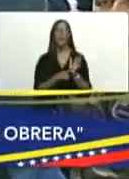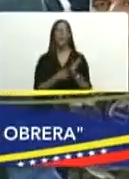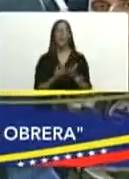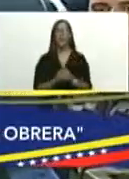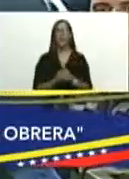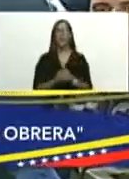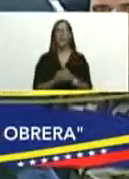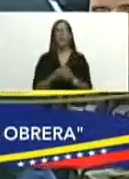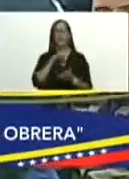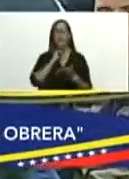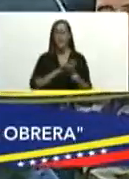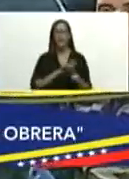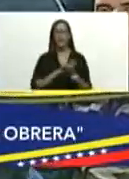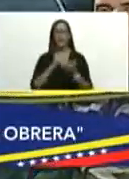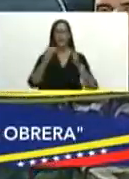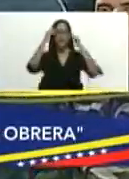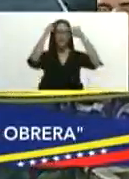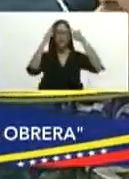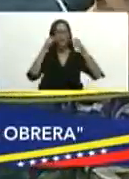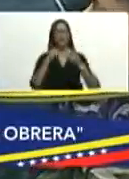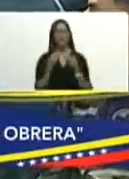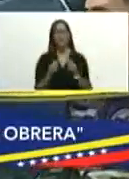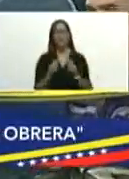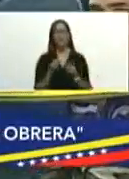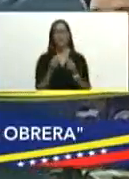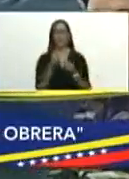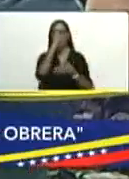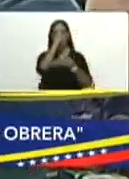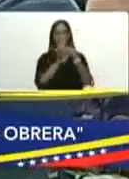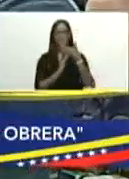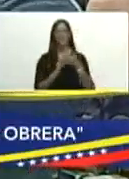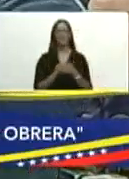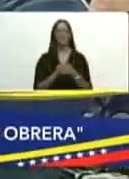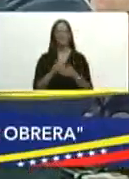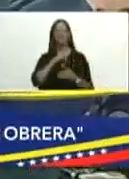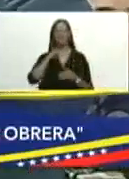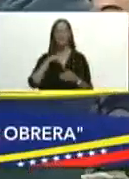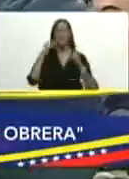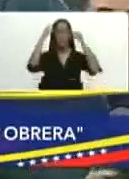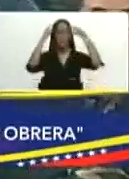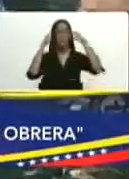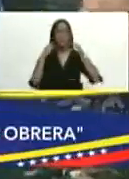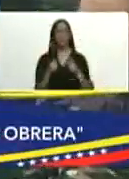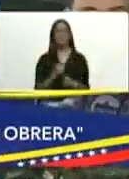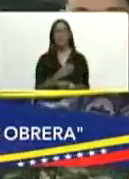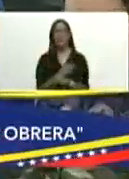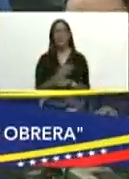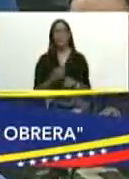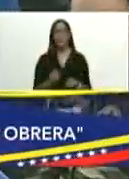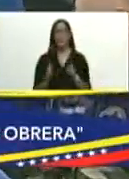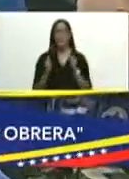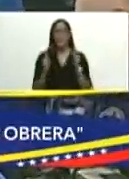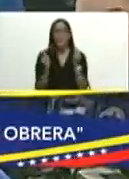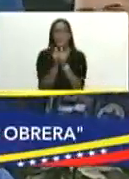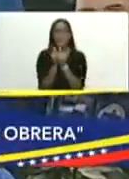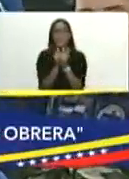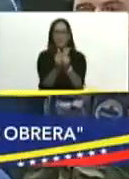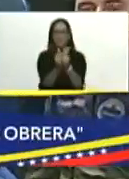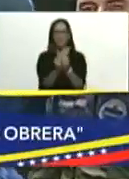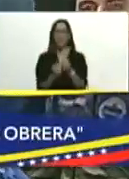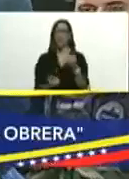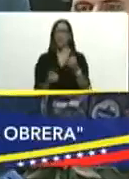nuestro comandante y de verdad con mucha humildad fue nuestro comandante Chávez que se la jugó con la clase Obrera y dijo que vamos